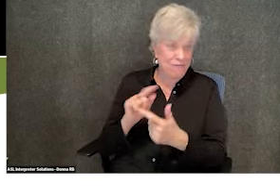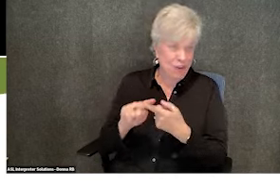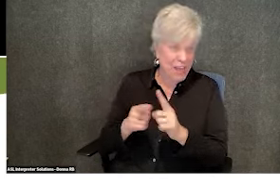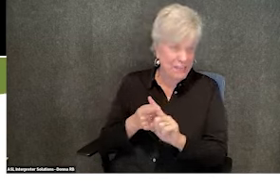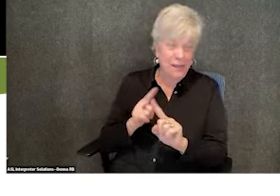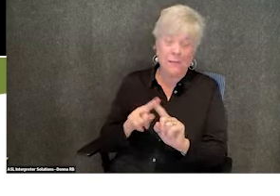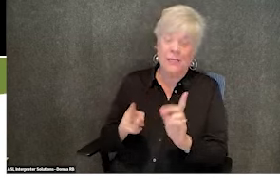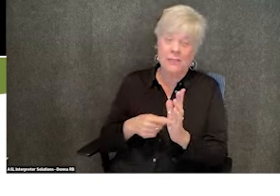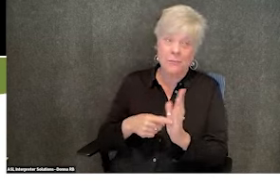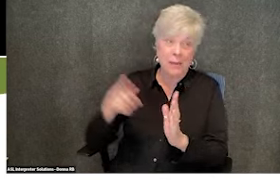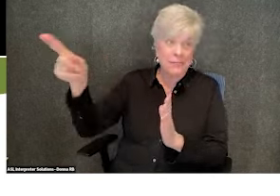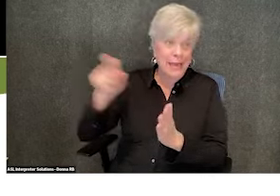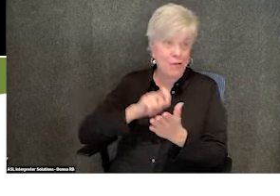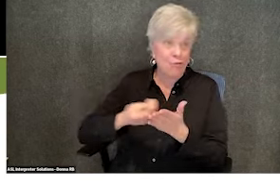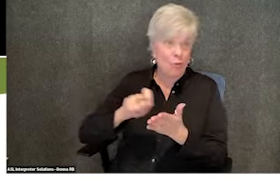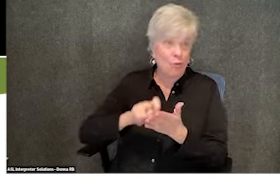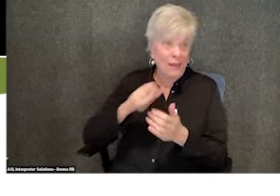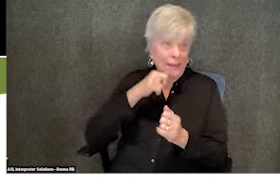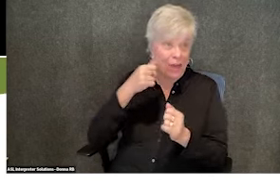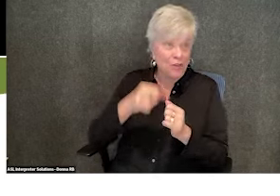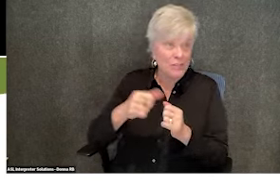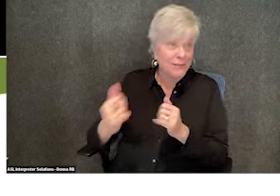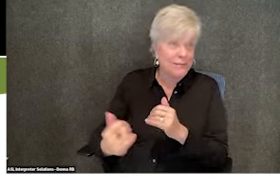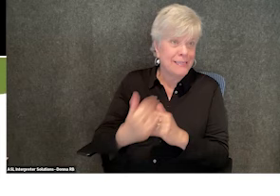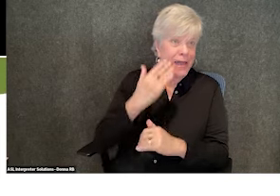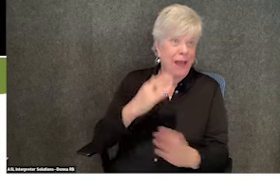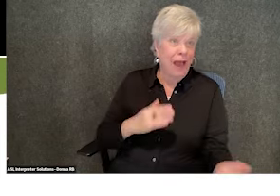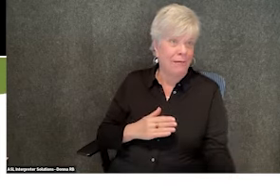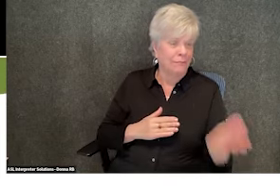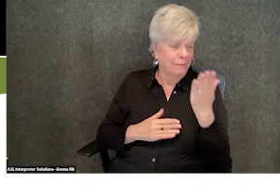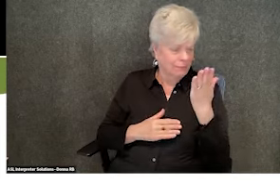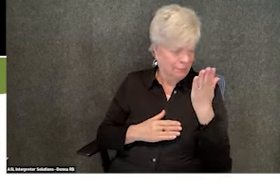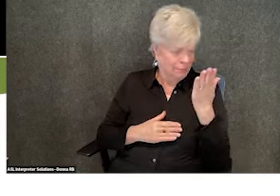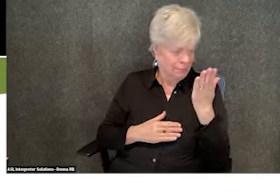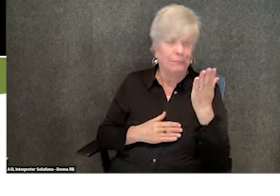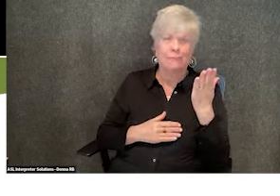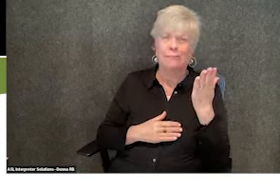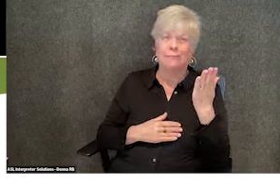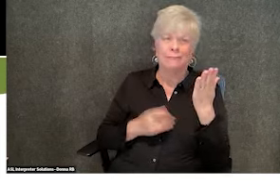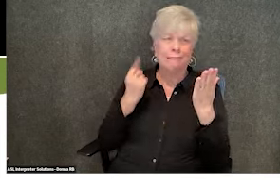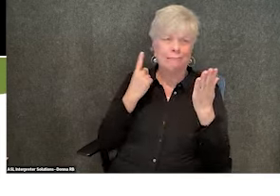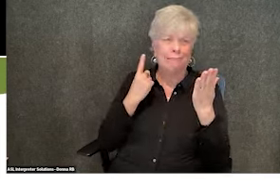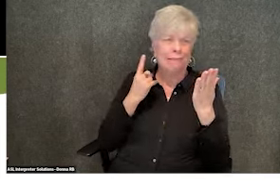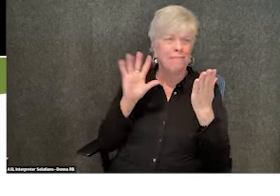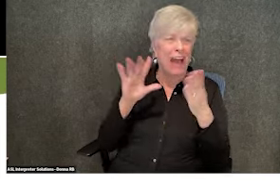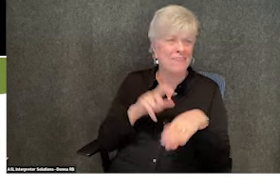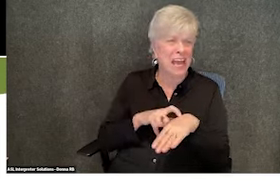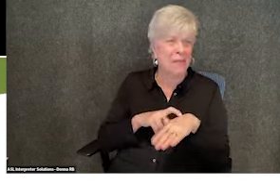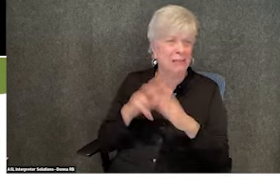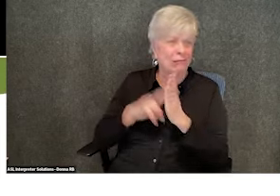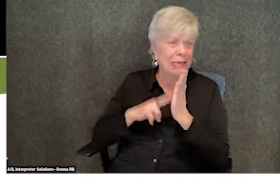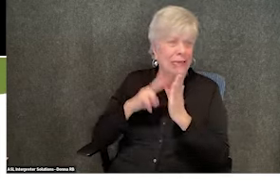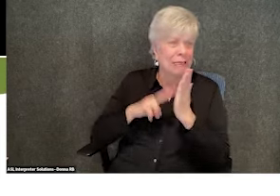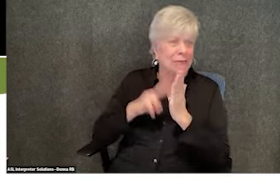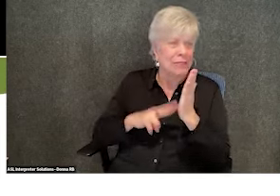Pueden, a veces las personas, no quiero, o sea, burlarme de las personas ahí, de la burocracia, pero a